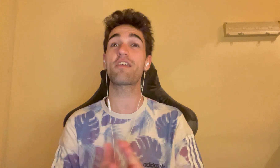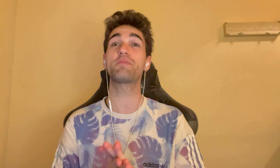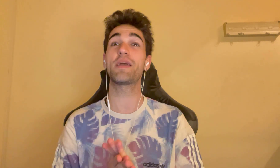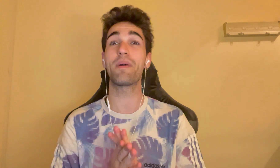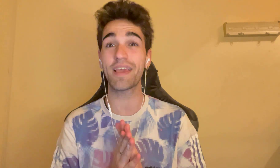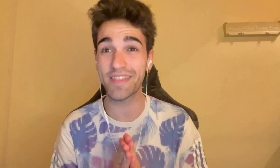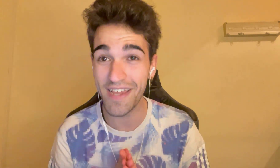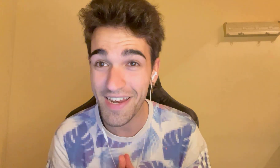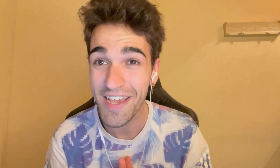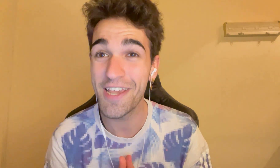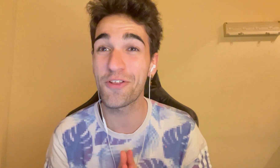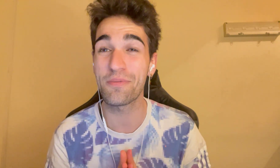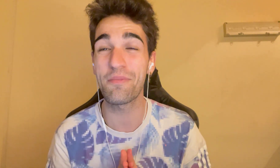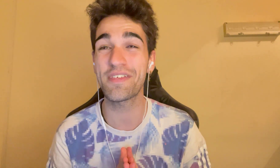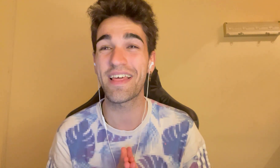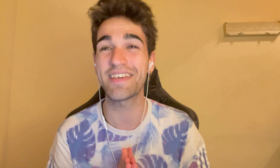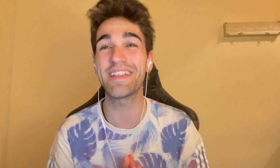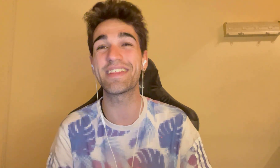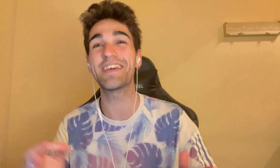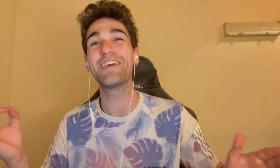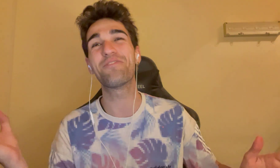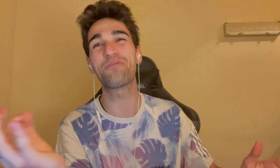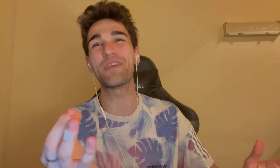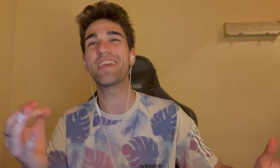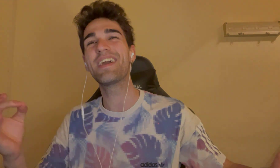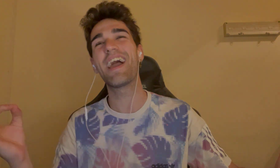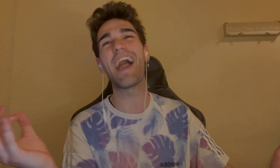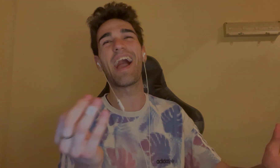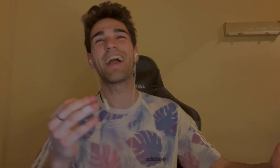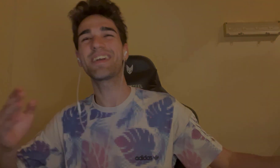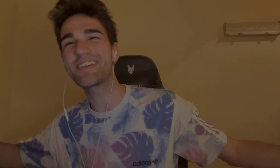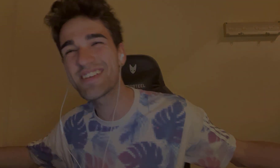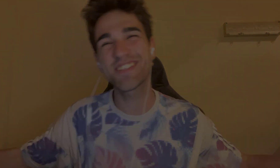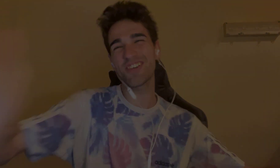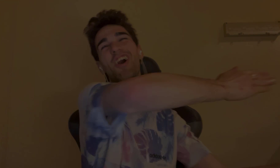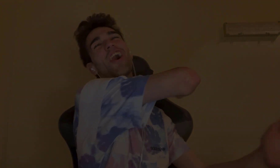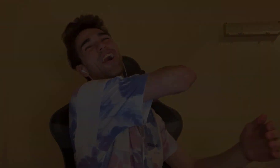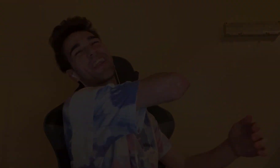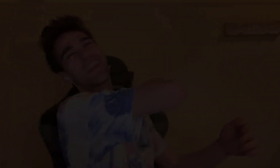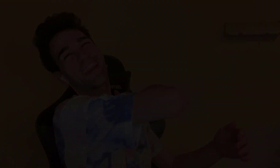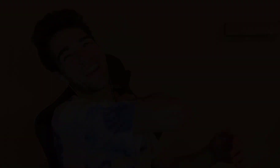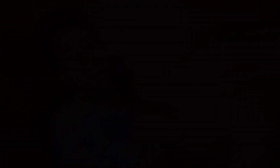sí, aquí se despide Markestyle y nos vemos en la siguiente reacción.